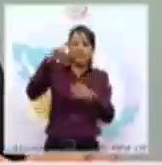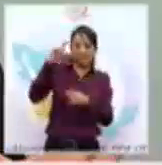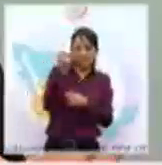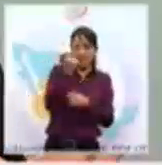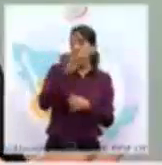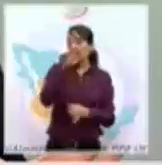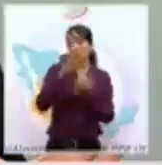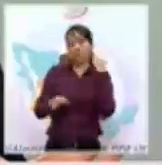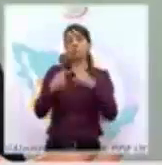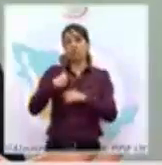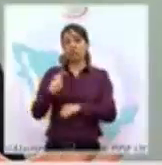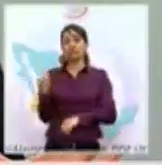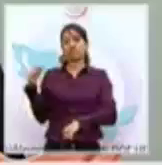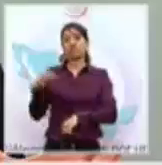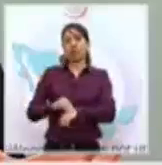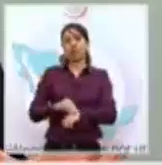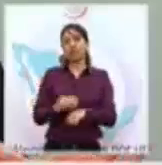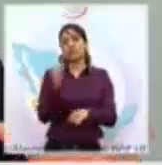inglés.